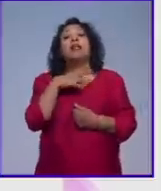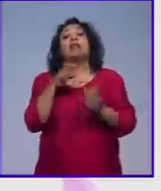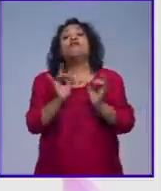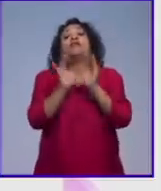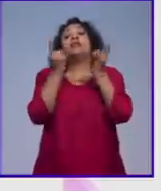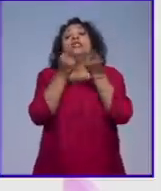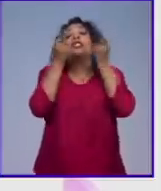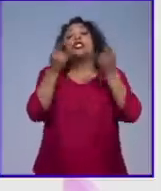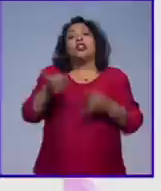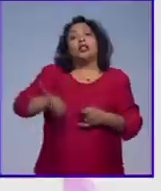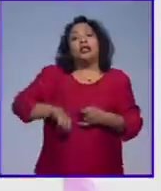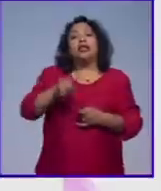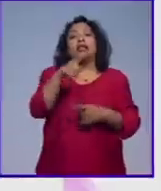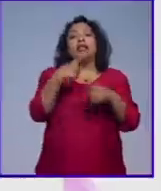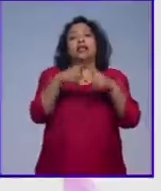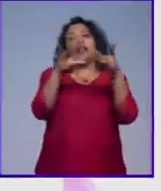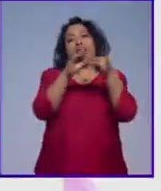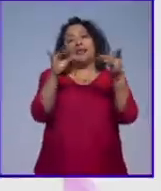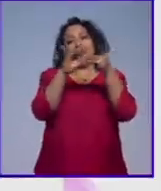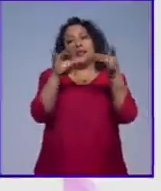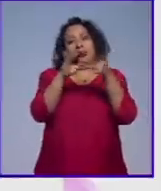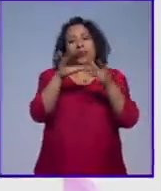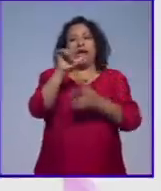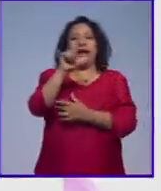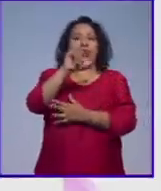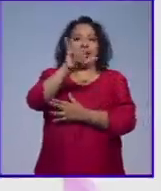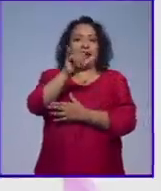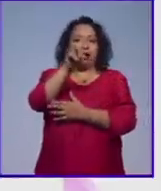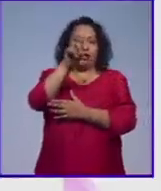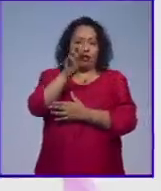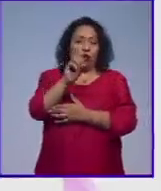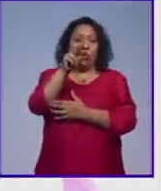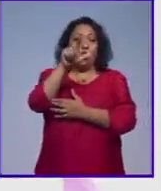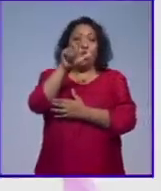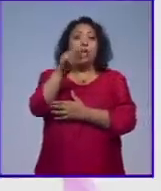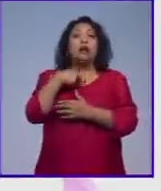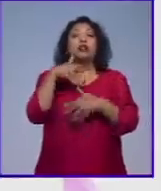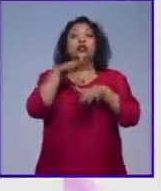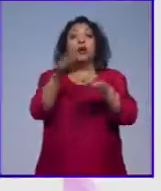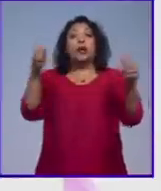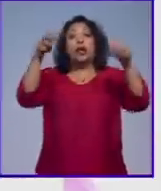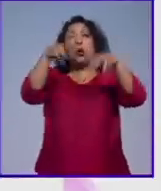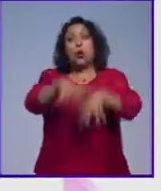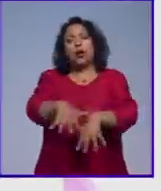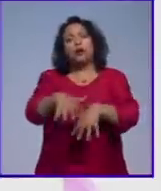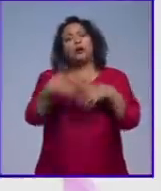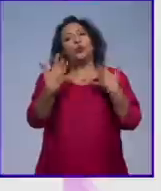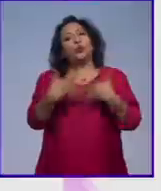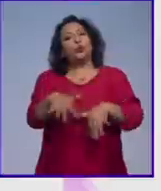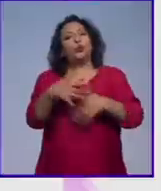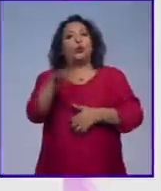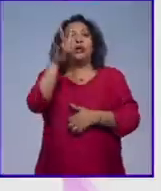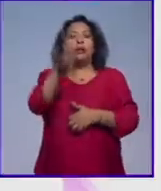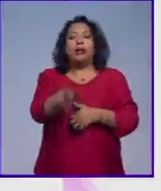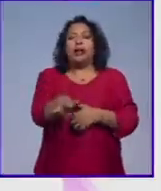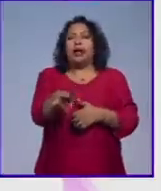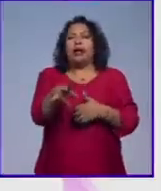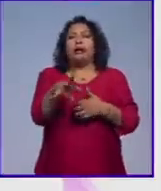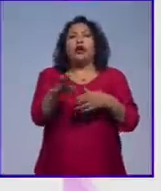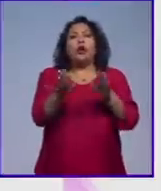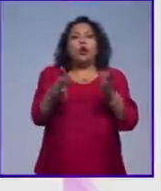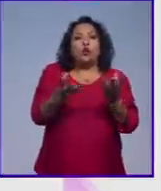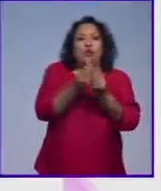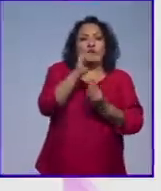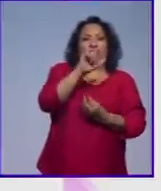cuenta el escenógrafo Alejandro Luna en torno a un encuentro que ya van a ver cómo estuvo, un encuentro realmente improbable con